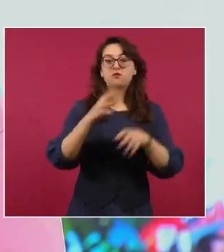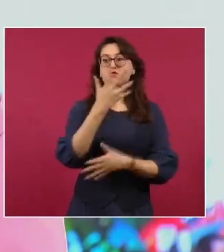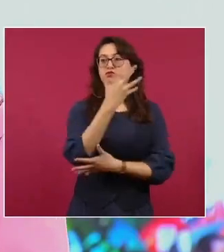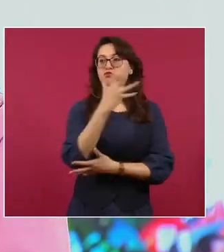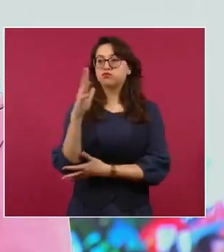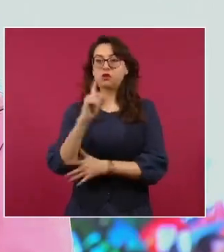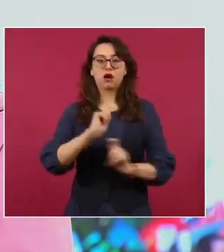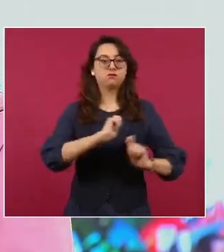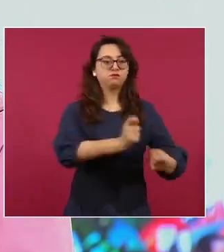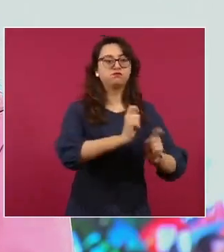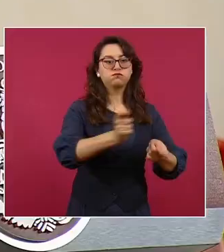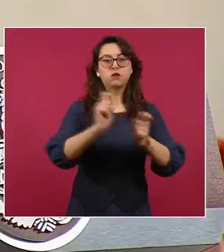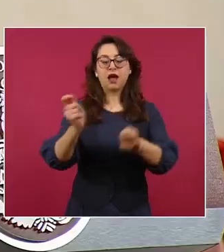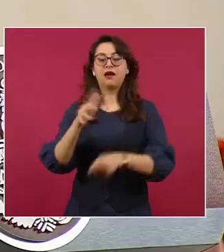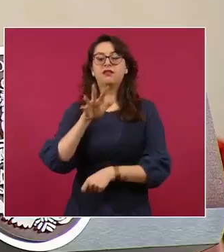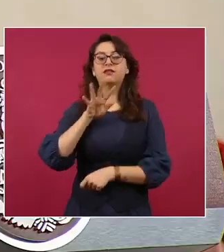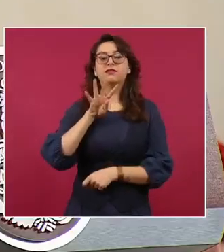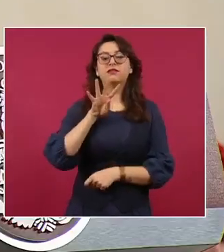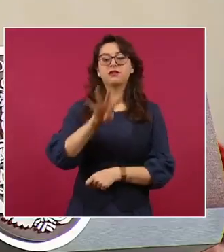ejidos, con más de